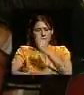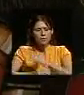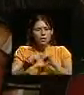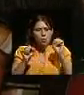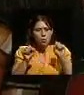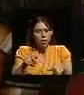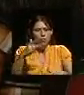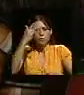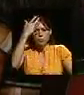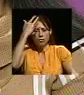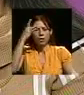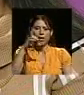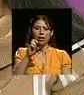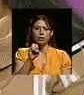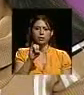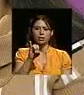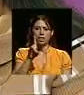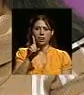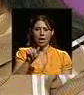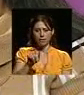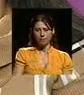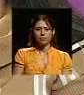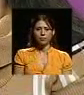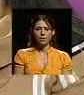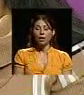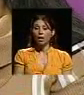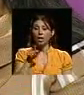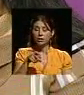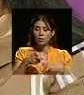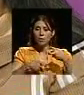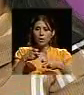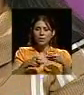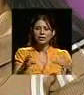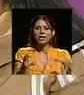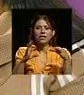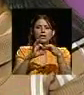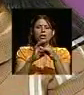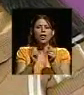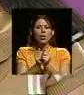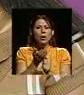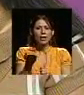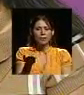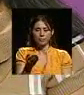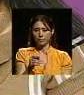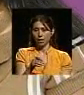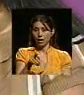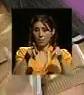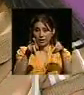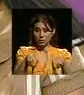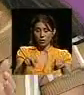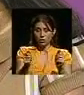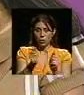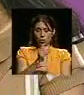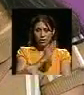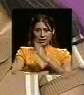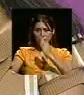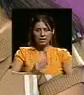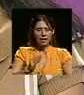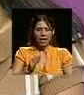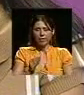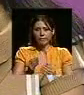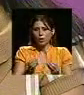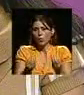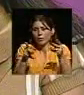virus del SIDA? Esta problemática está muy relacionada con el hecho de que las personas con discapacidad, hay un mito alrededor de las personas